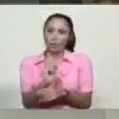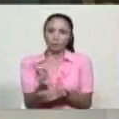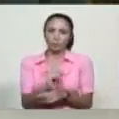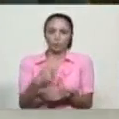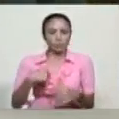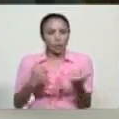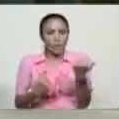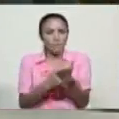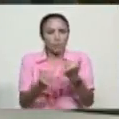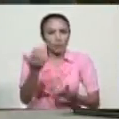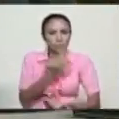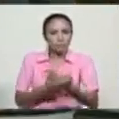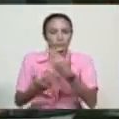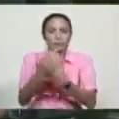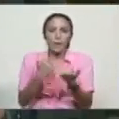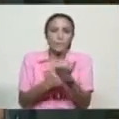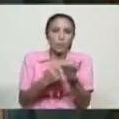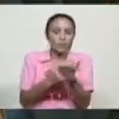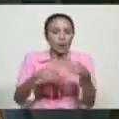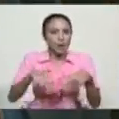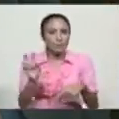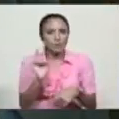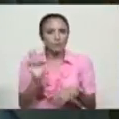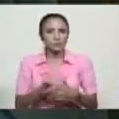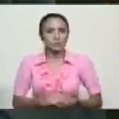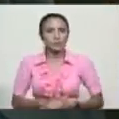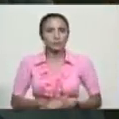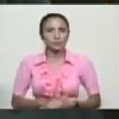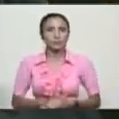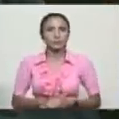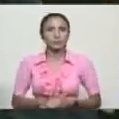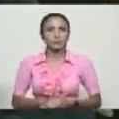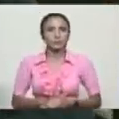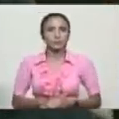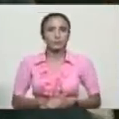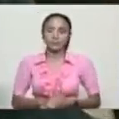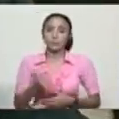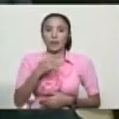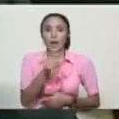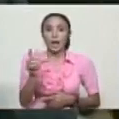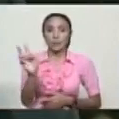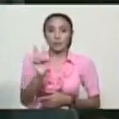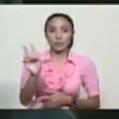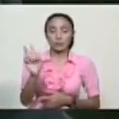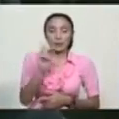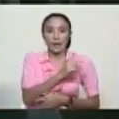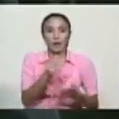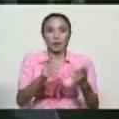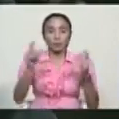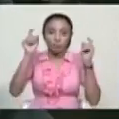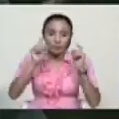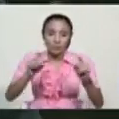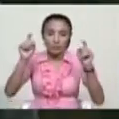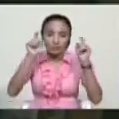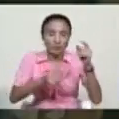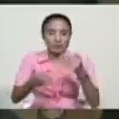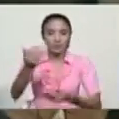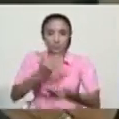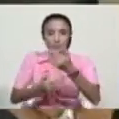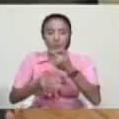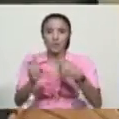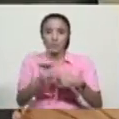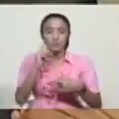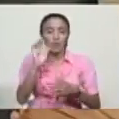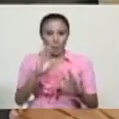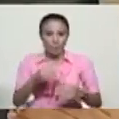solidaridad, sino porque hay ya una generación de venezolanos formados por nosotros que pueden asumir el